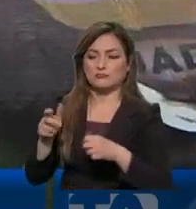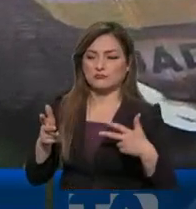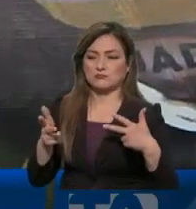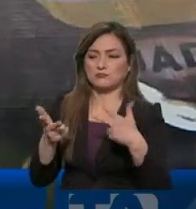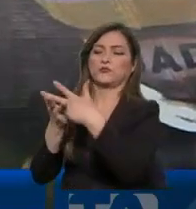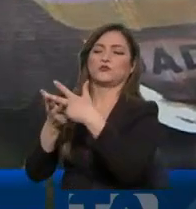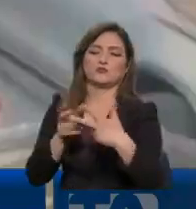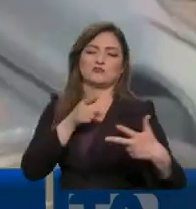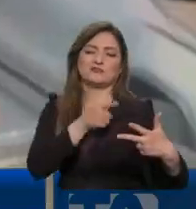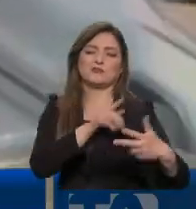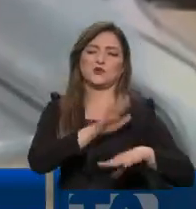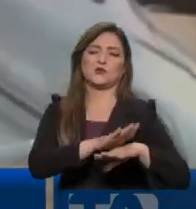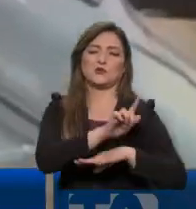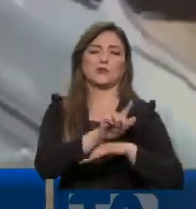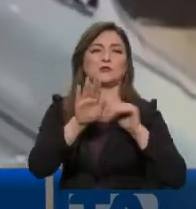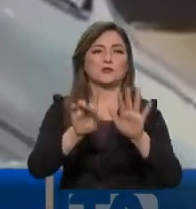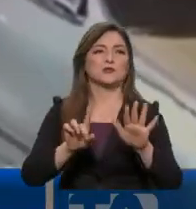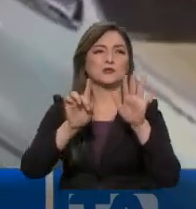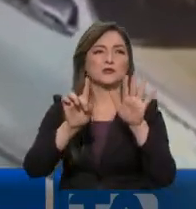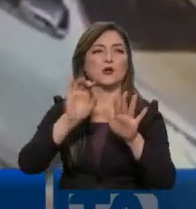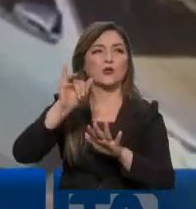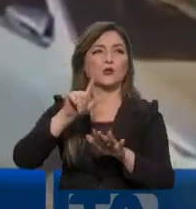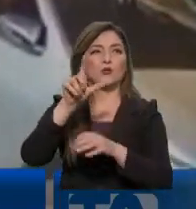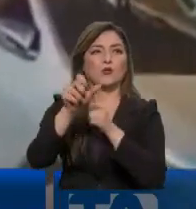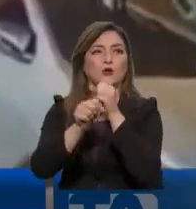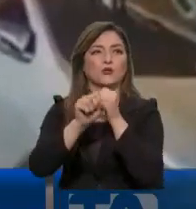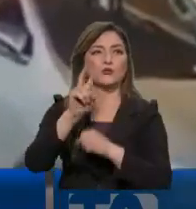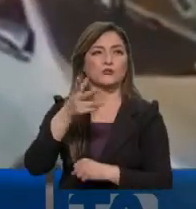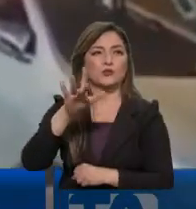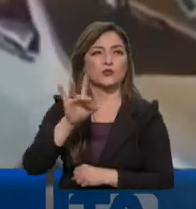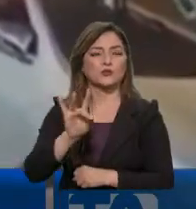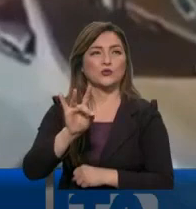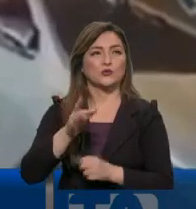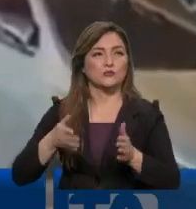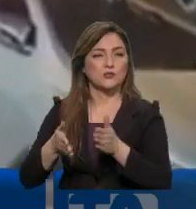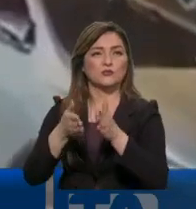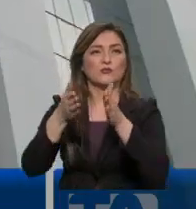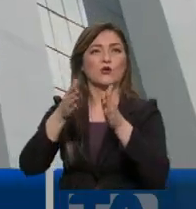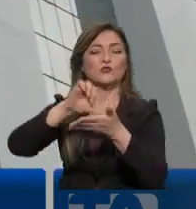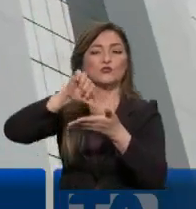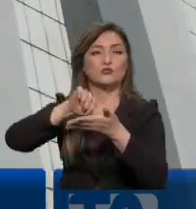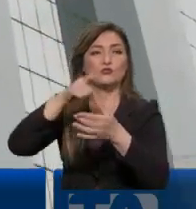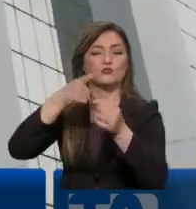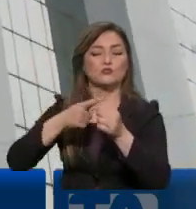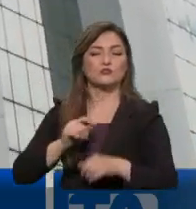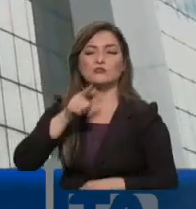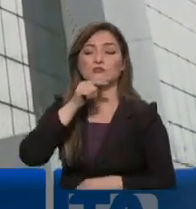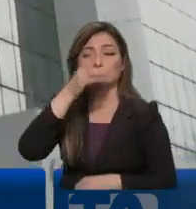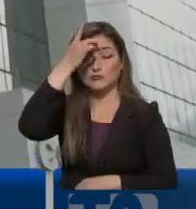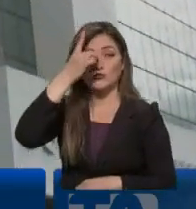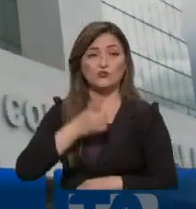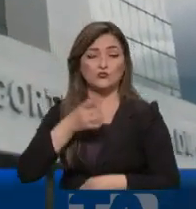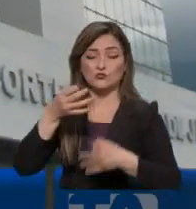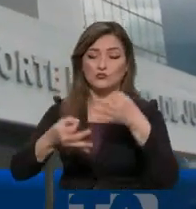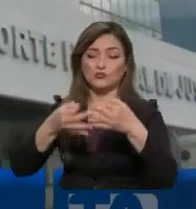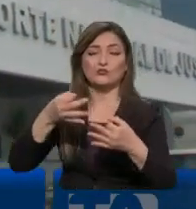ciclista Felipe Endara el 16 de julio de 2018 en la vía interoceánica en la ciudad de Quito. Así lo dictó un tribunal de la